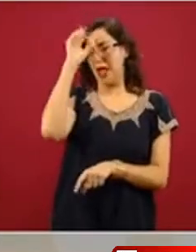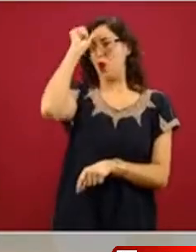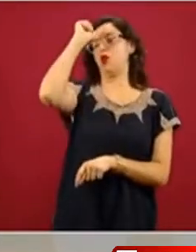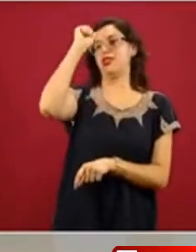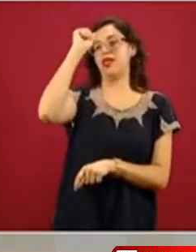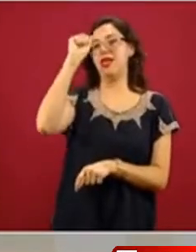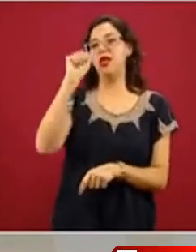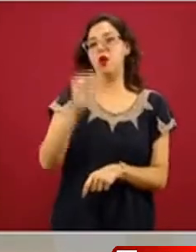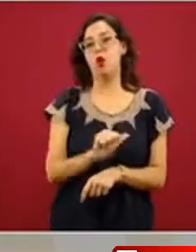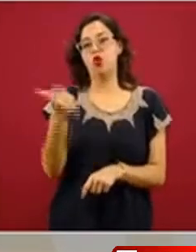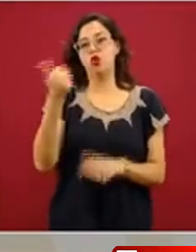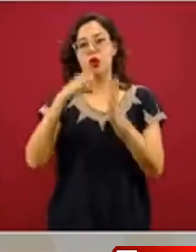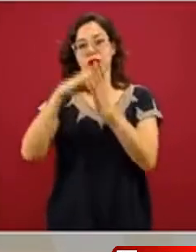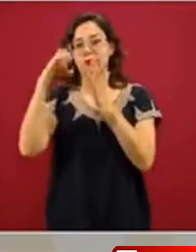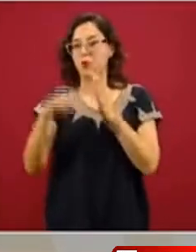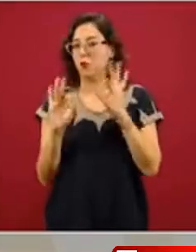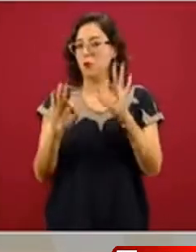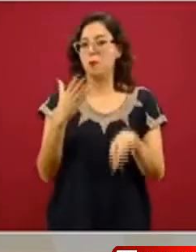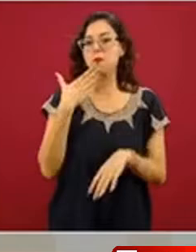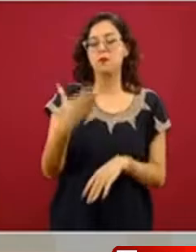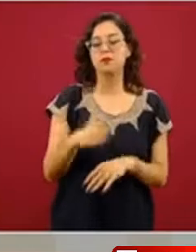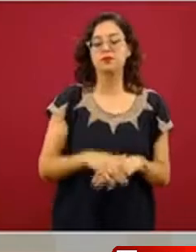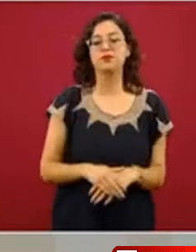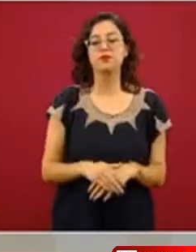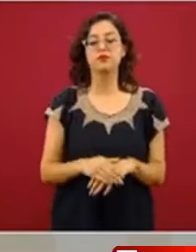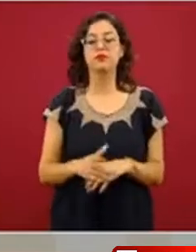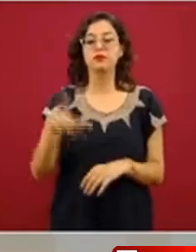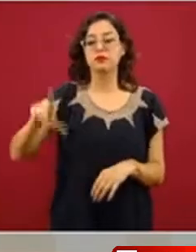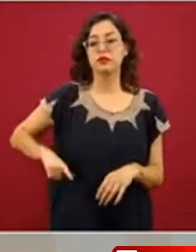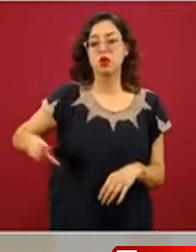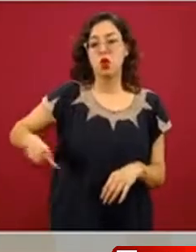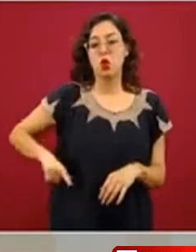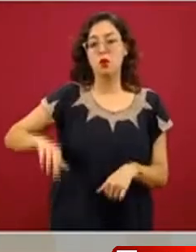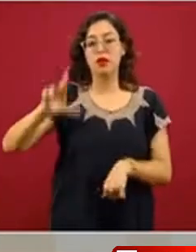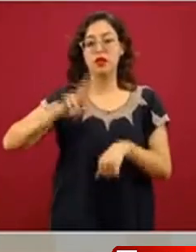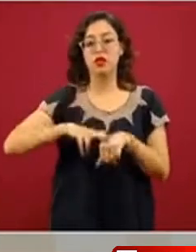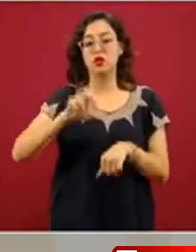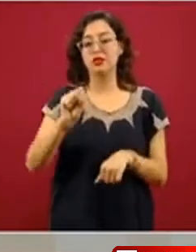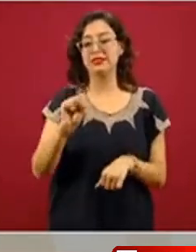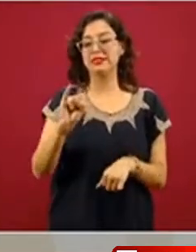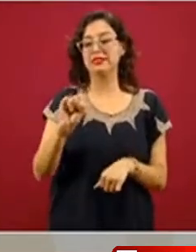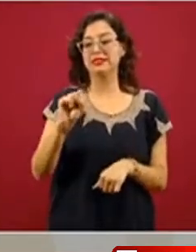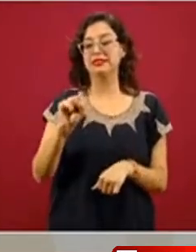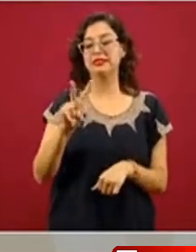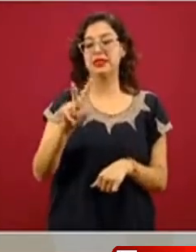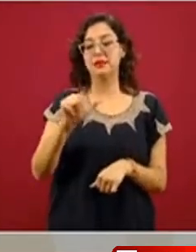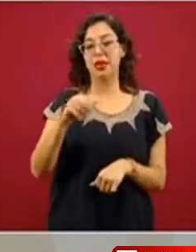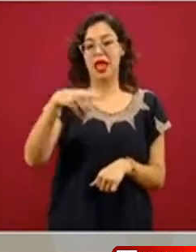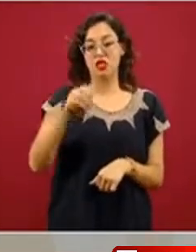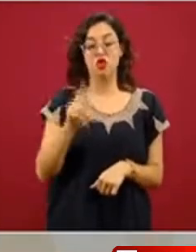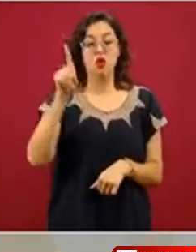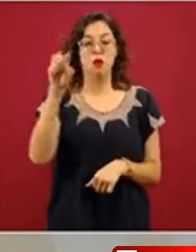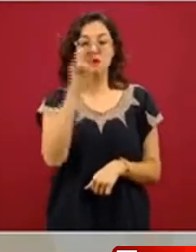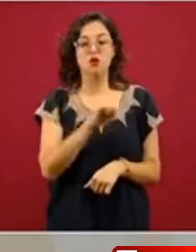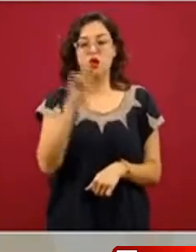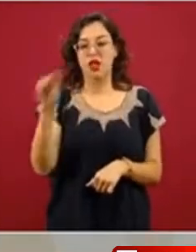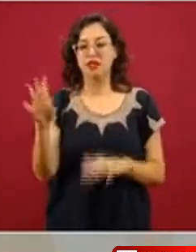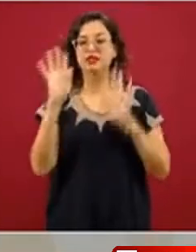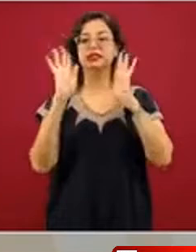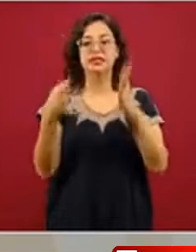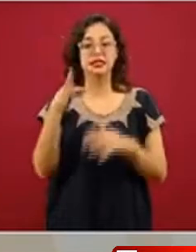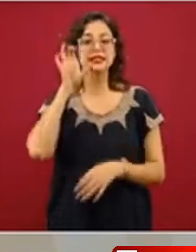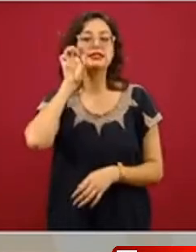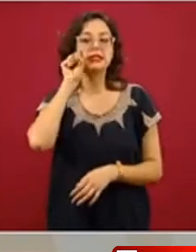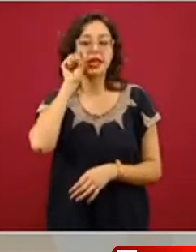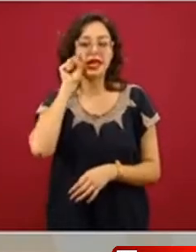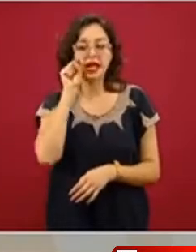también un éxito. El gobernador Silvano Aureoles, Michoacán ya está en naranja, y esto